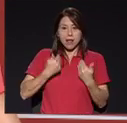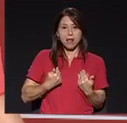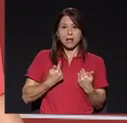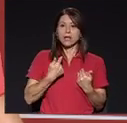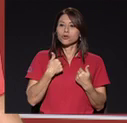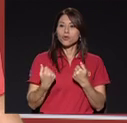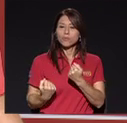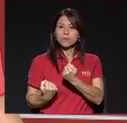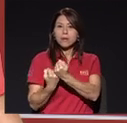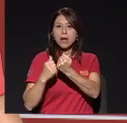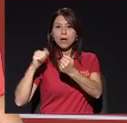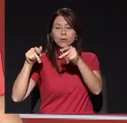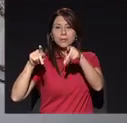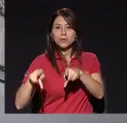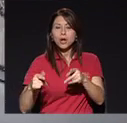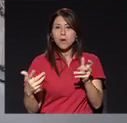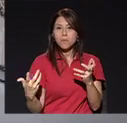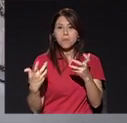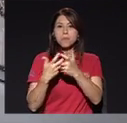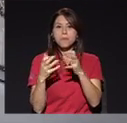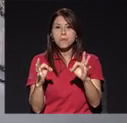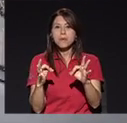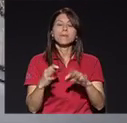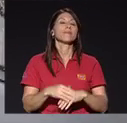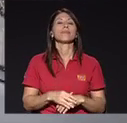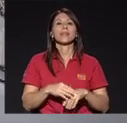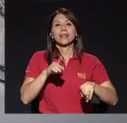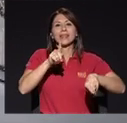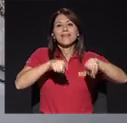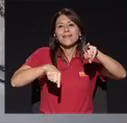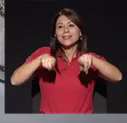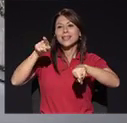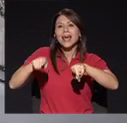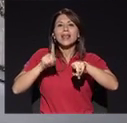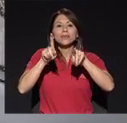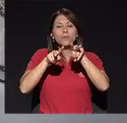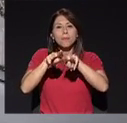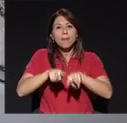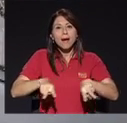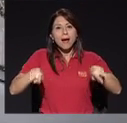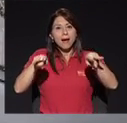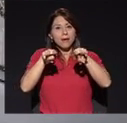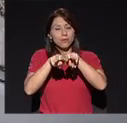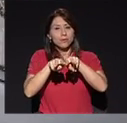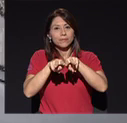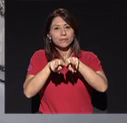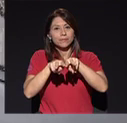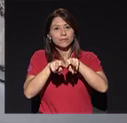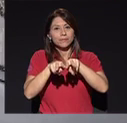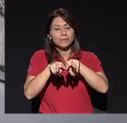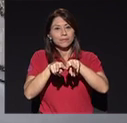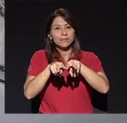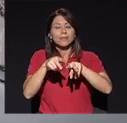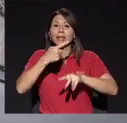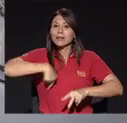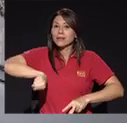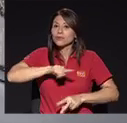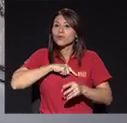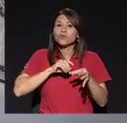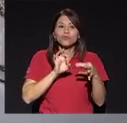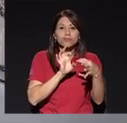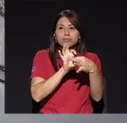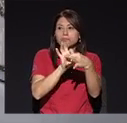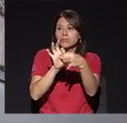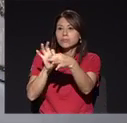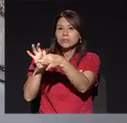que enriquece. La diversidad pasa a ser un valor, ¿verdad? Claro. En la medida en que nos relacionamos